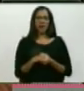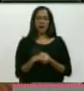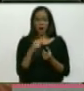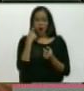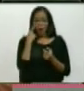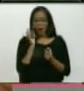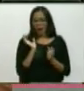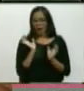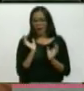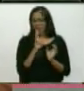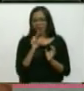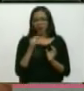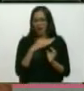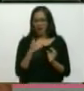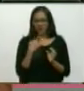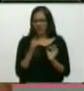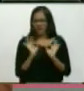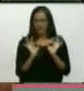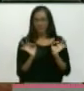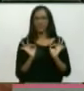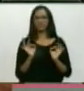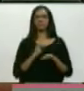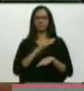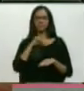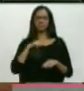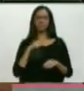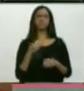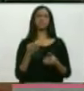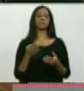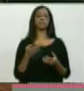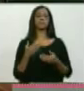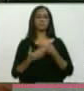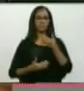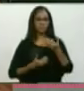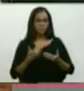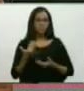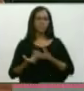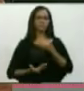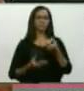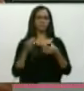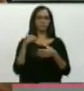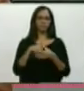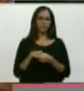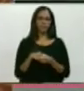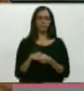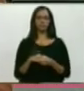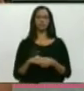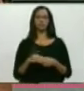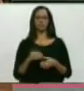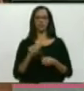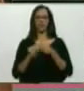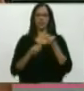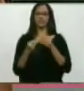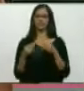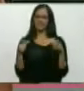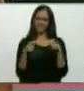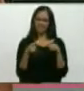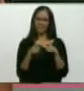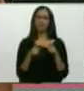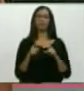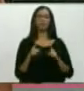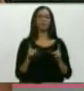Ojo, eso no implica absolutamente nada porque nosotros estamos en los procesos internos, claro, de afinar maquinaria, etcétera, etcétera.